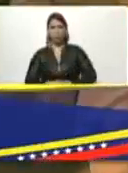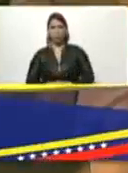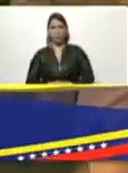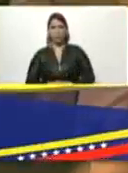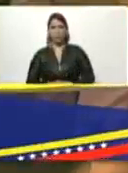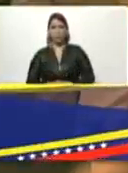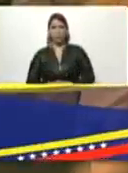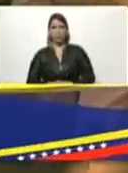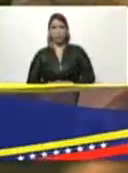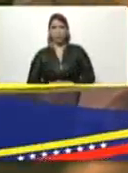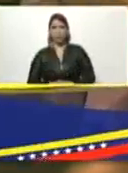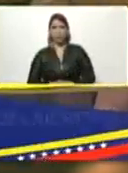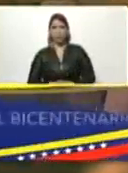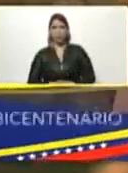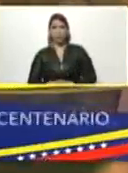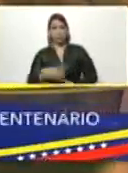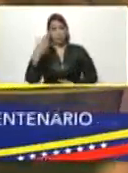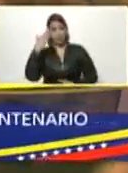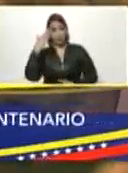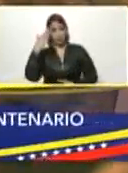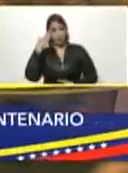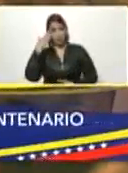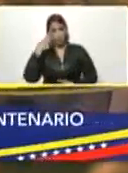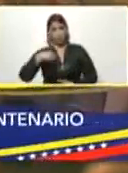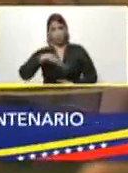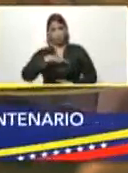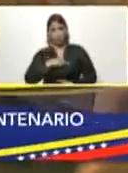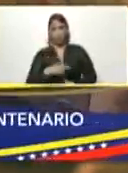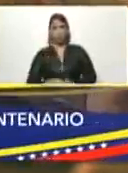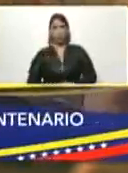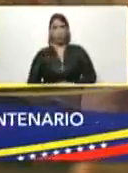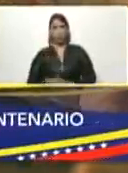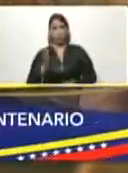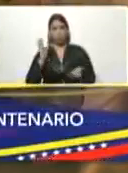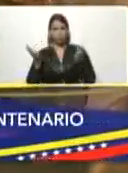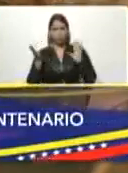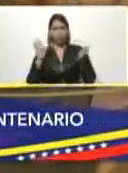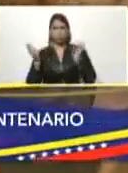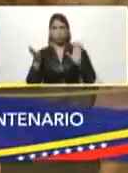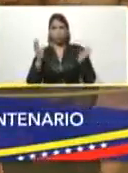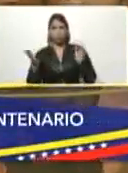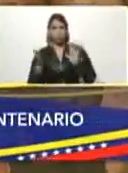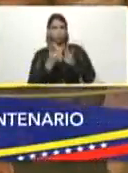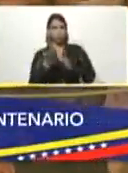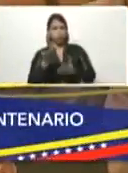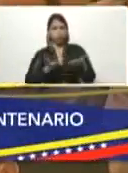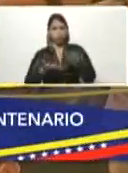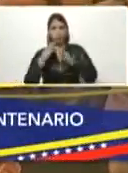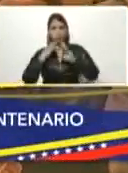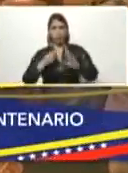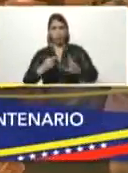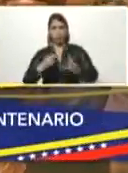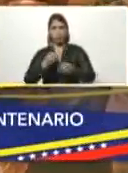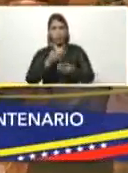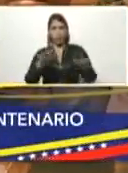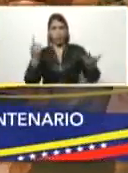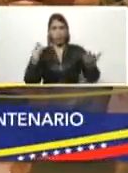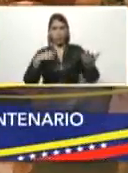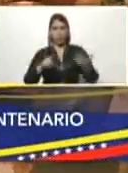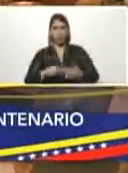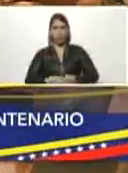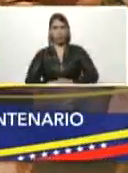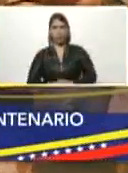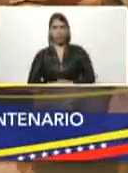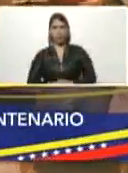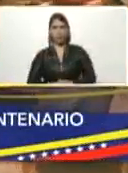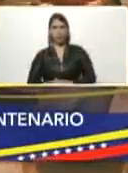¿sí? El saber que estábamos realmente interactuando a través de las respuestas que ustedes tenían a